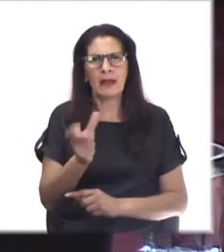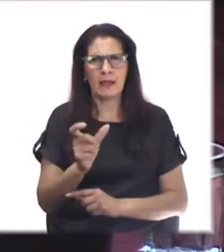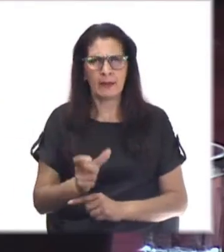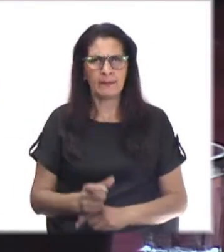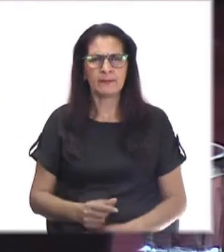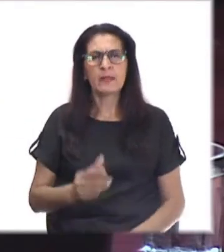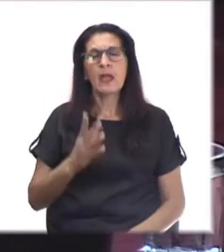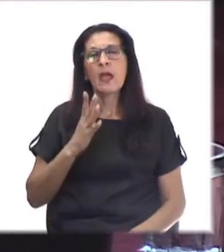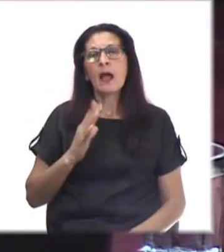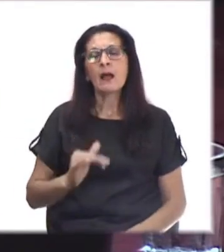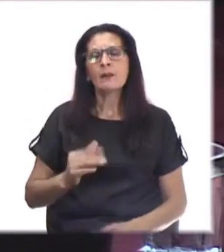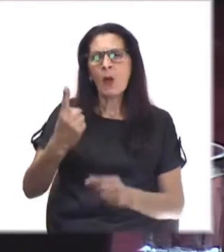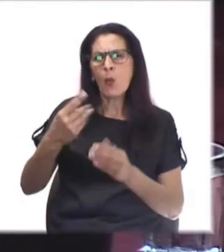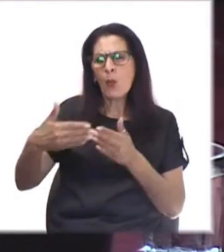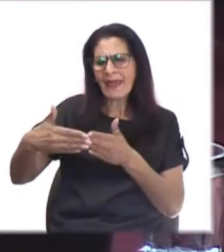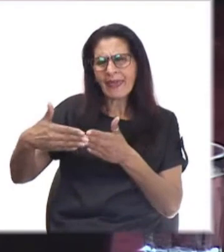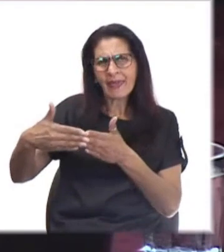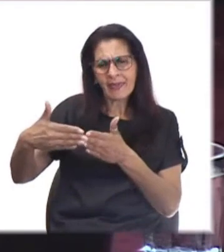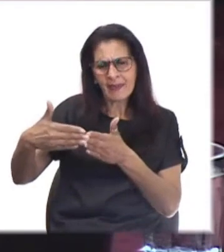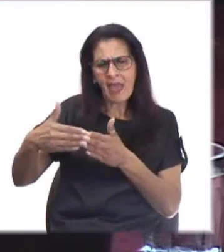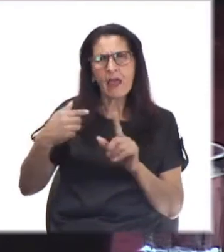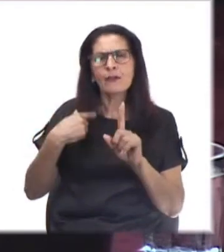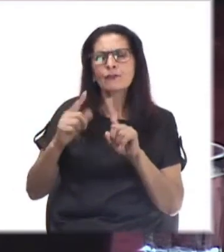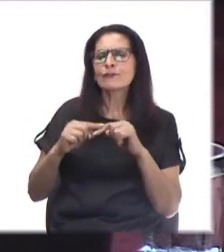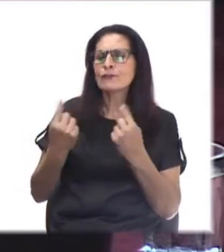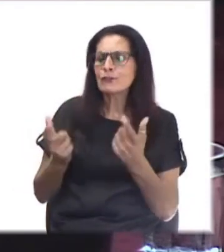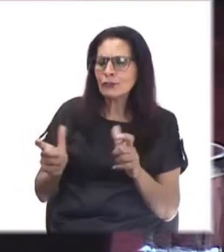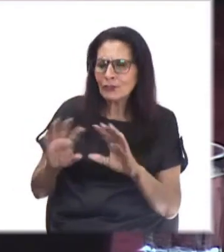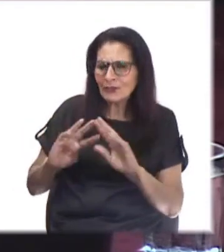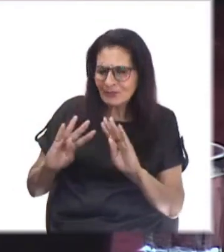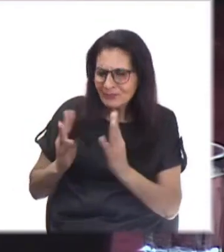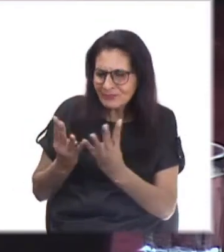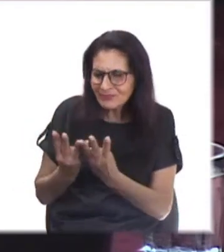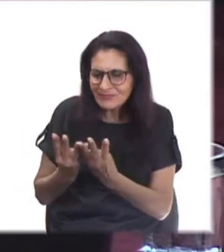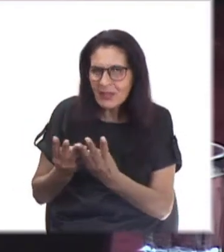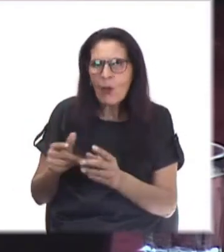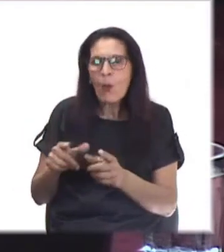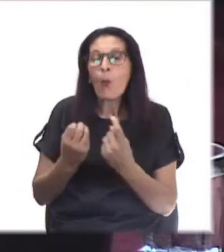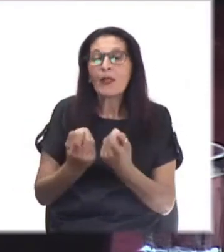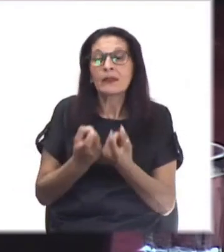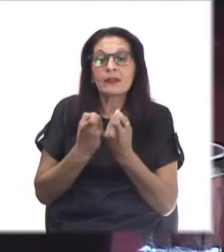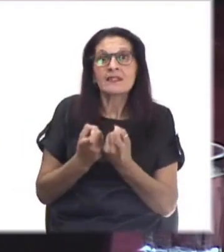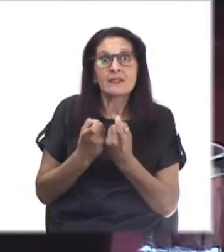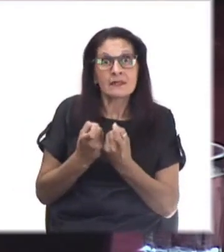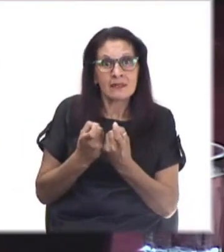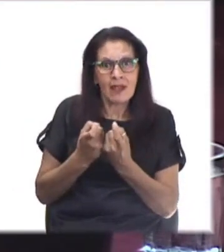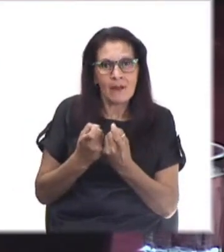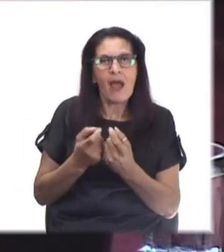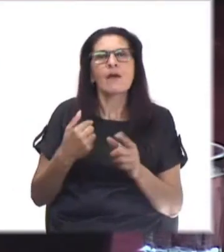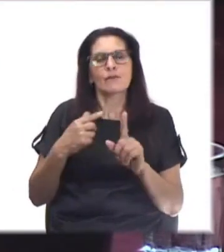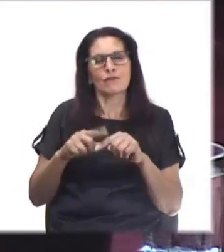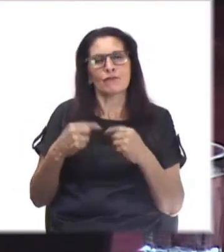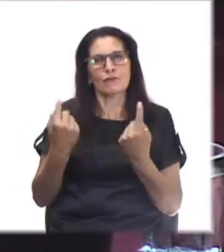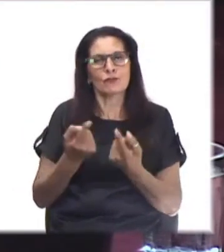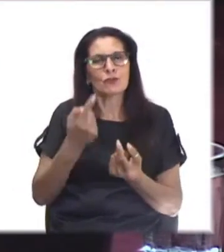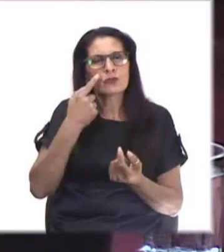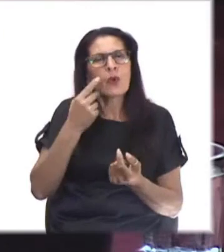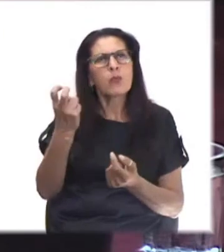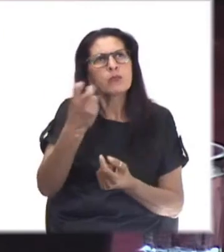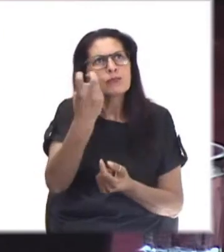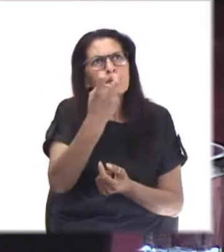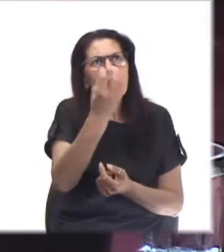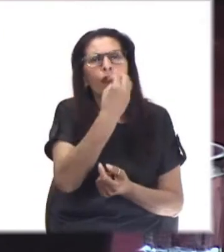una esquina, decía Tabaré, donde nos reuníamos con la barra. Cuando se necesitaba, salíamos a juntar alimentos para las